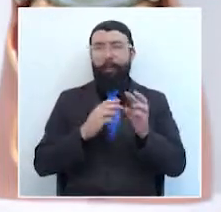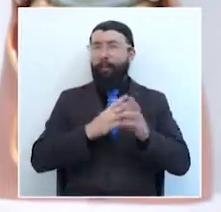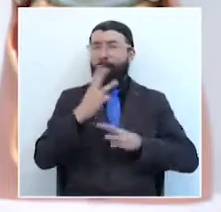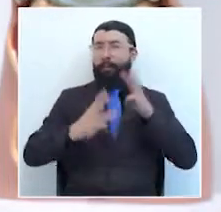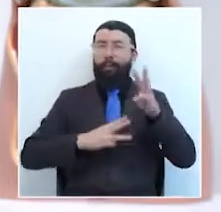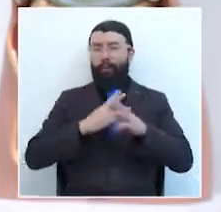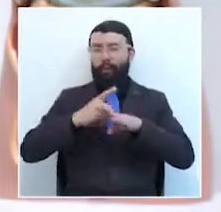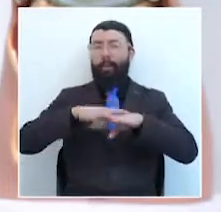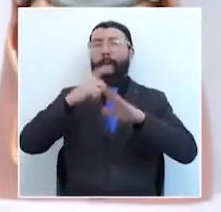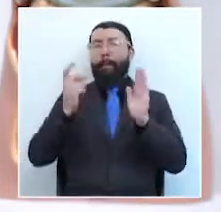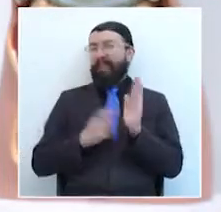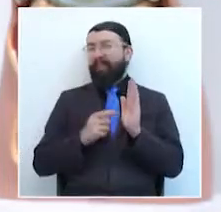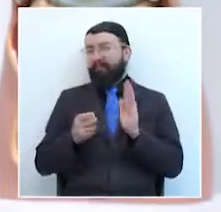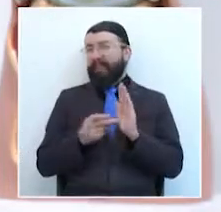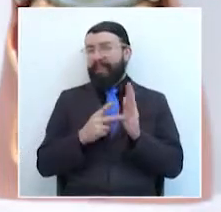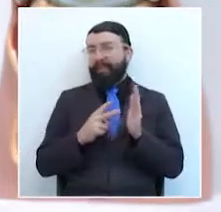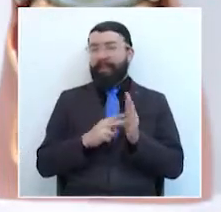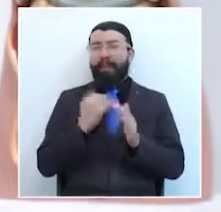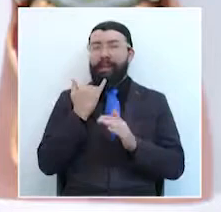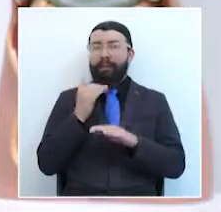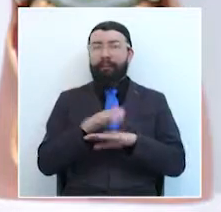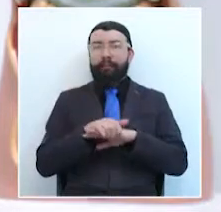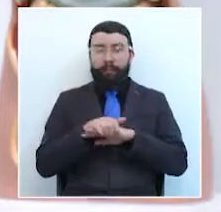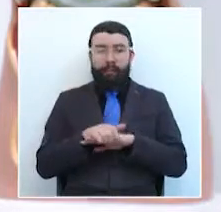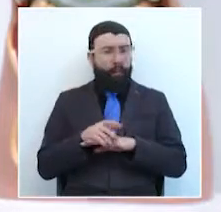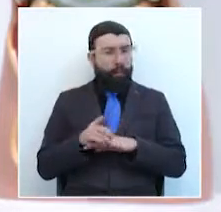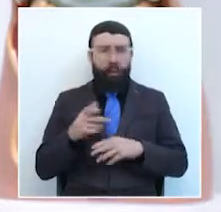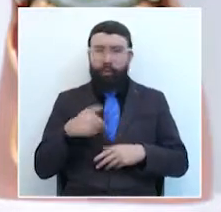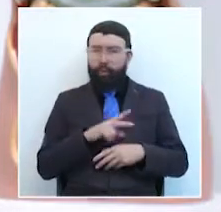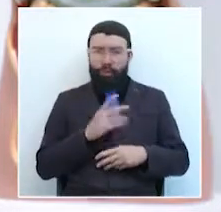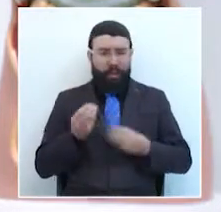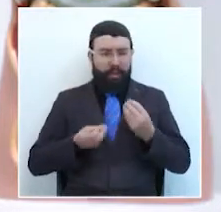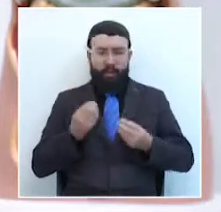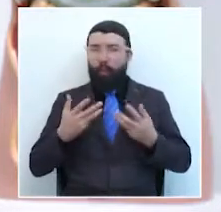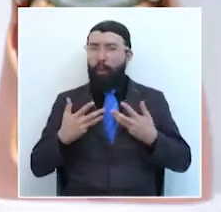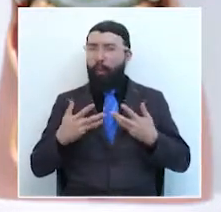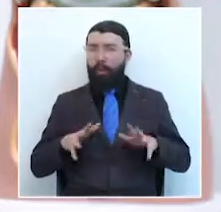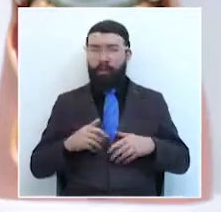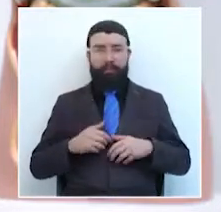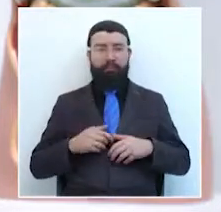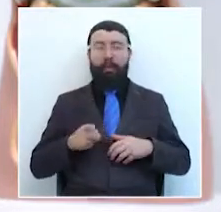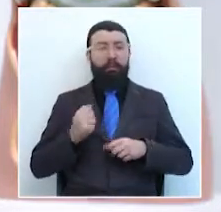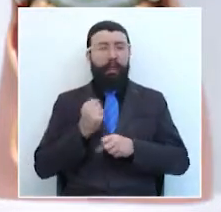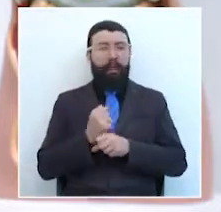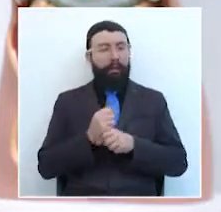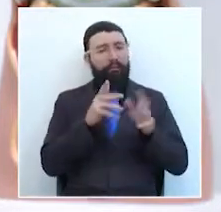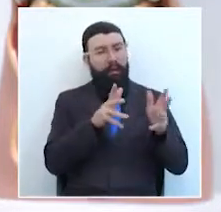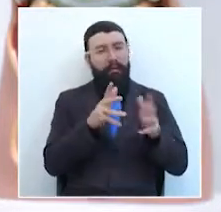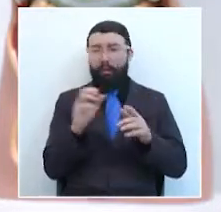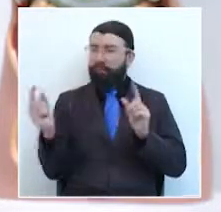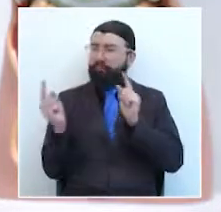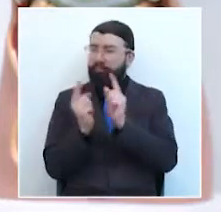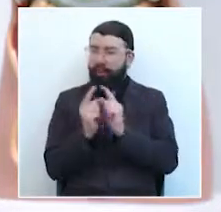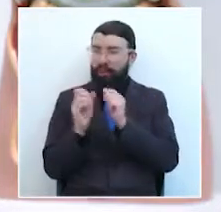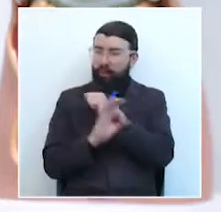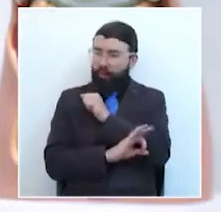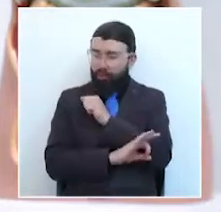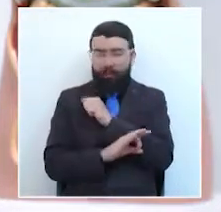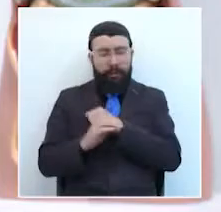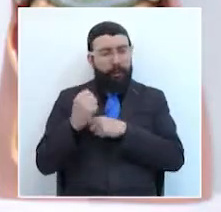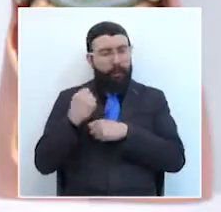alineamos dentro de nuestra de cualquier cosa que nosotros hagamos bien sea un taller una consulta psicológica siempre